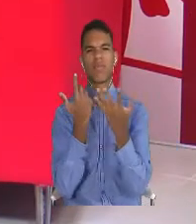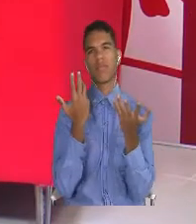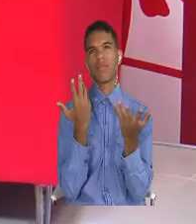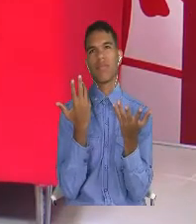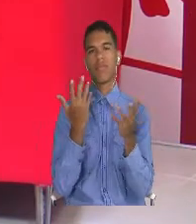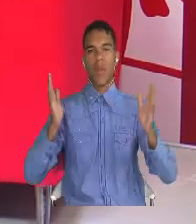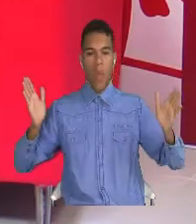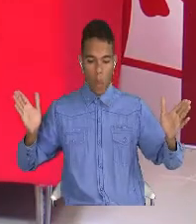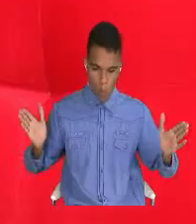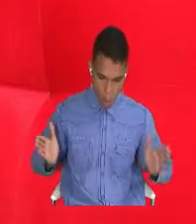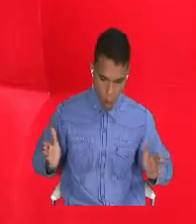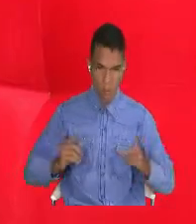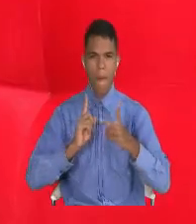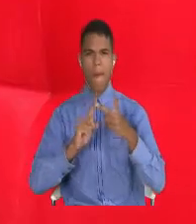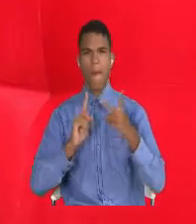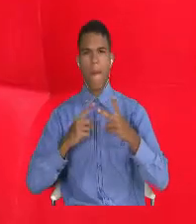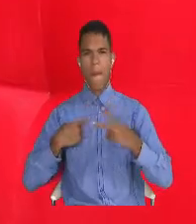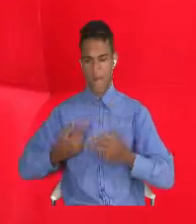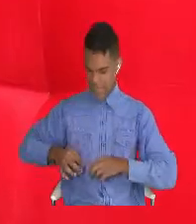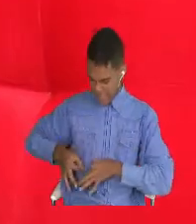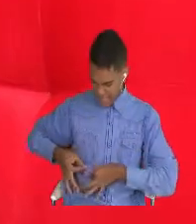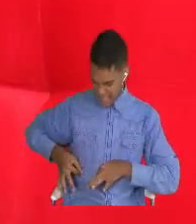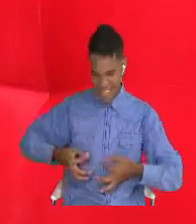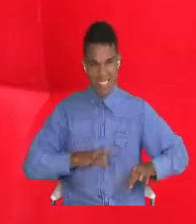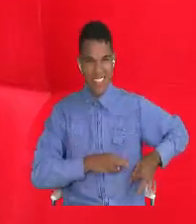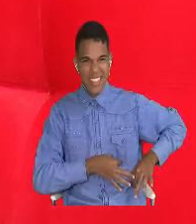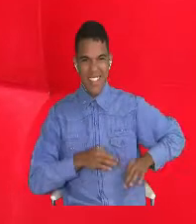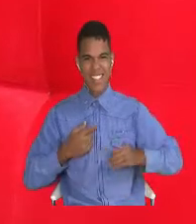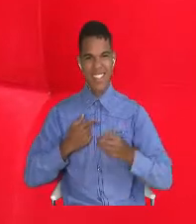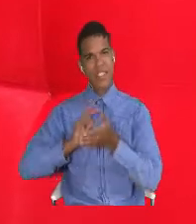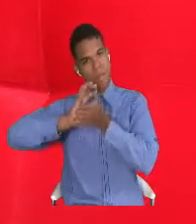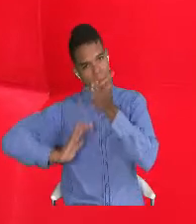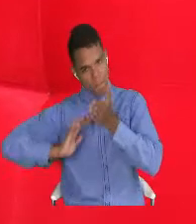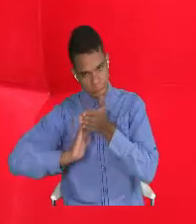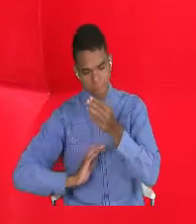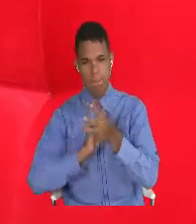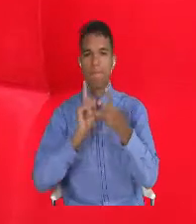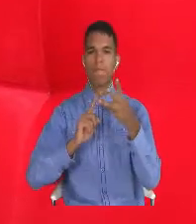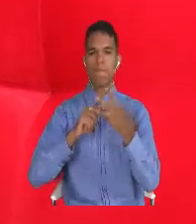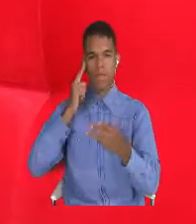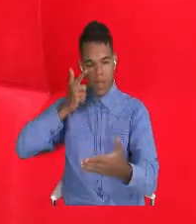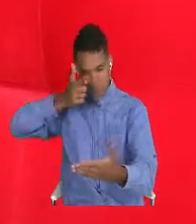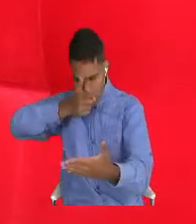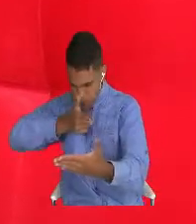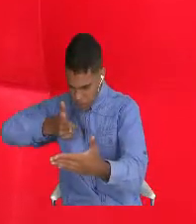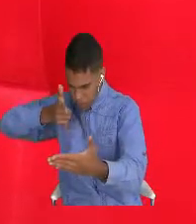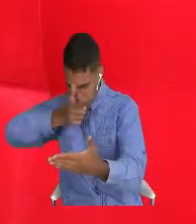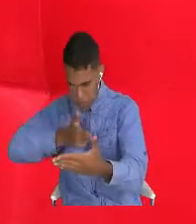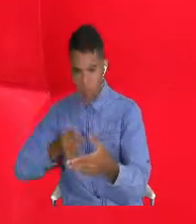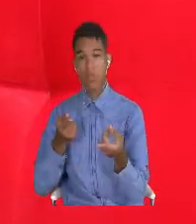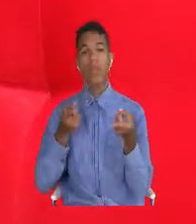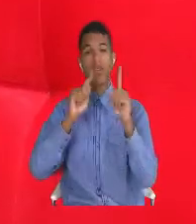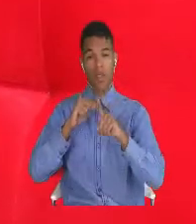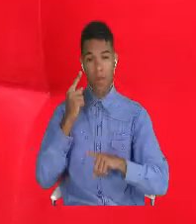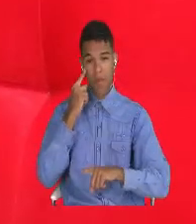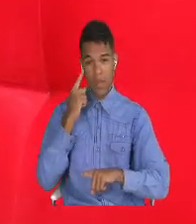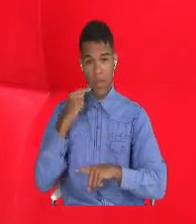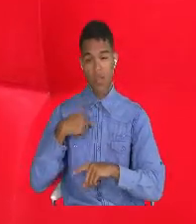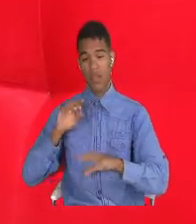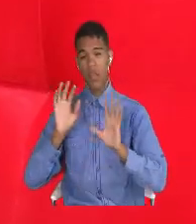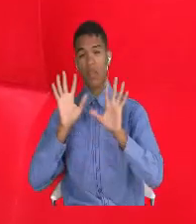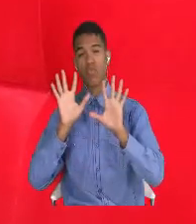paquetes anticelulíticos, limpieza faciales y manejamos la lipólisis láser. Estamos acompañadas de médicos cirujanos, los cuales son los